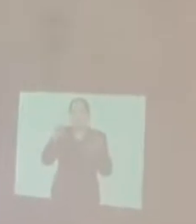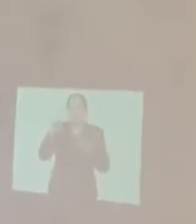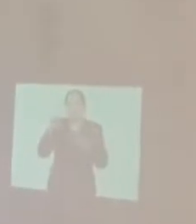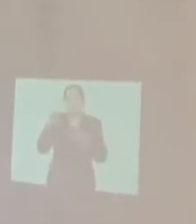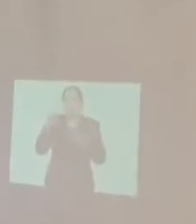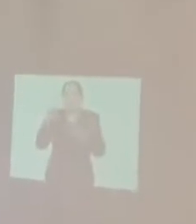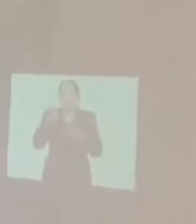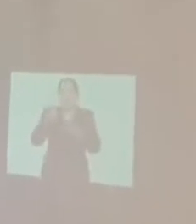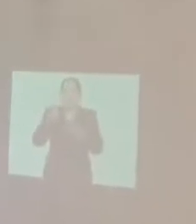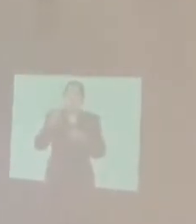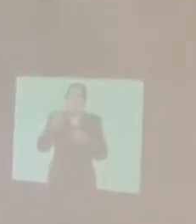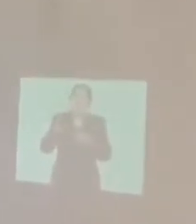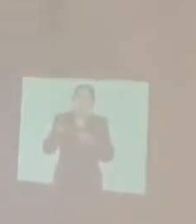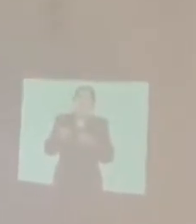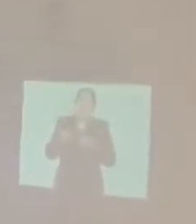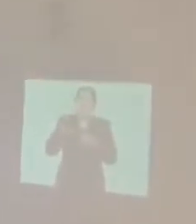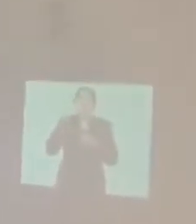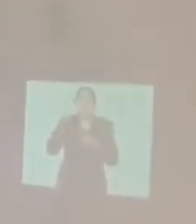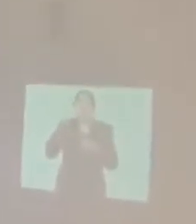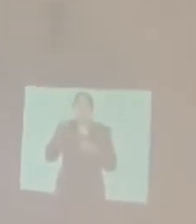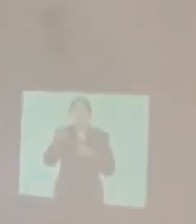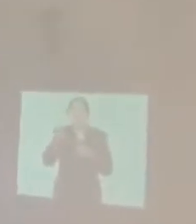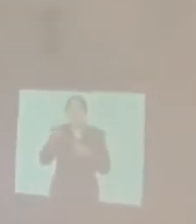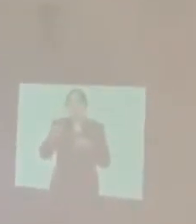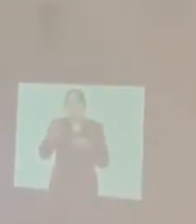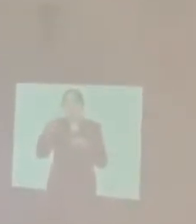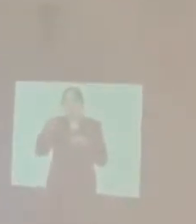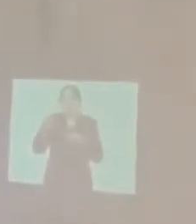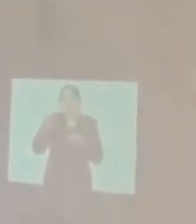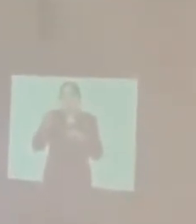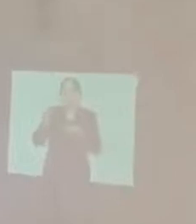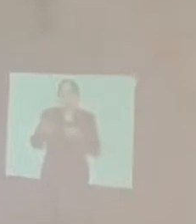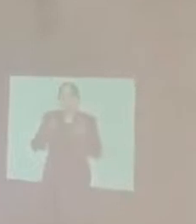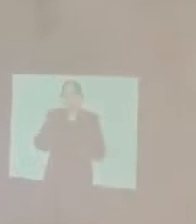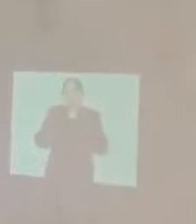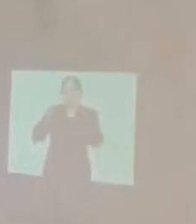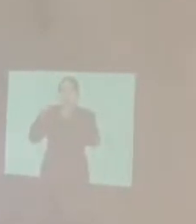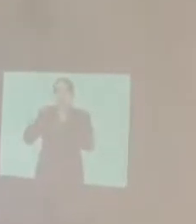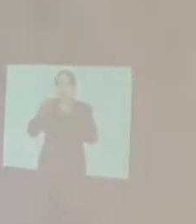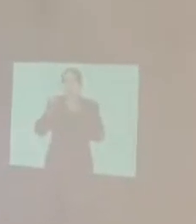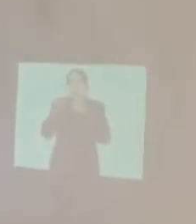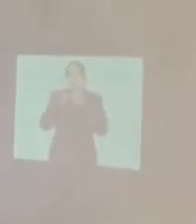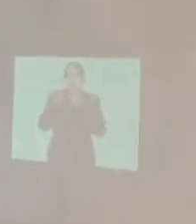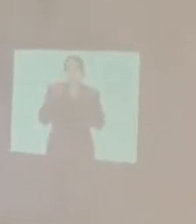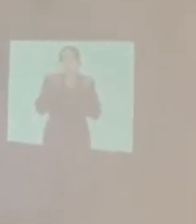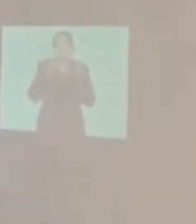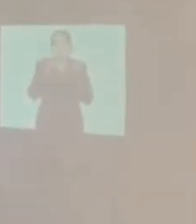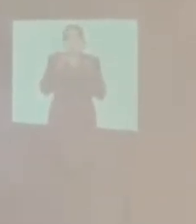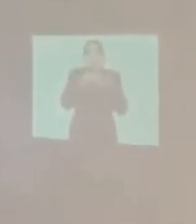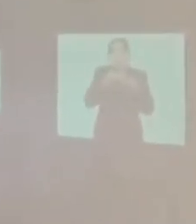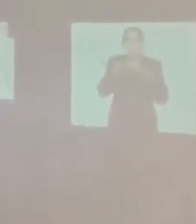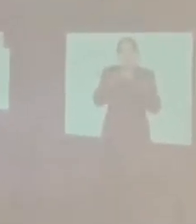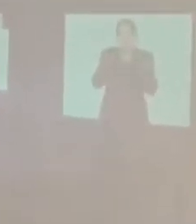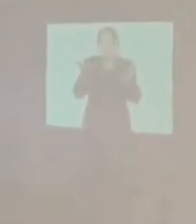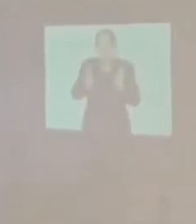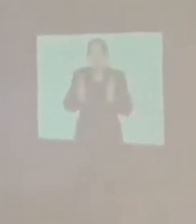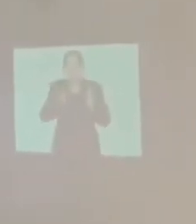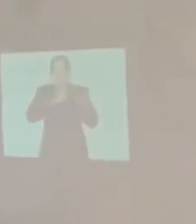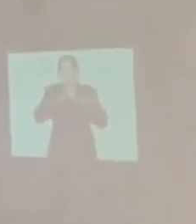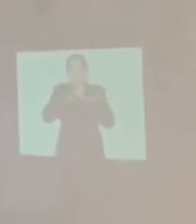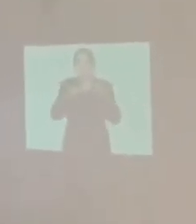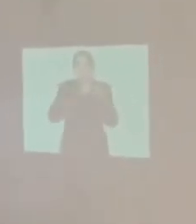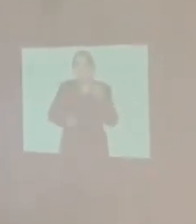el informe. Diferentes municipios de la Ciudad de México se dieron cita para